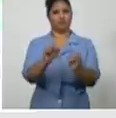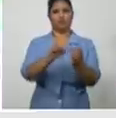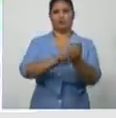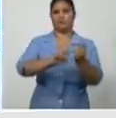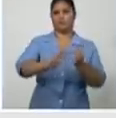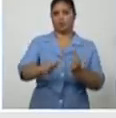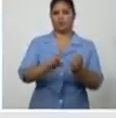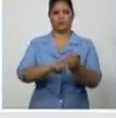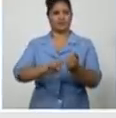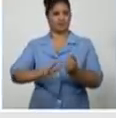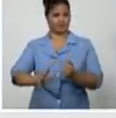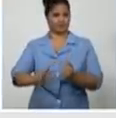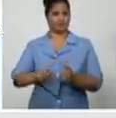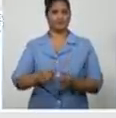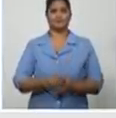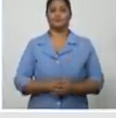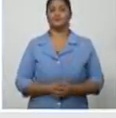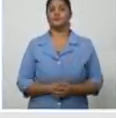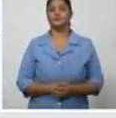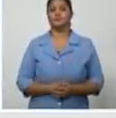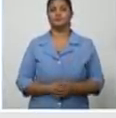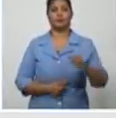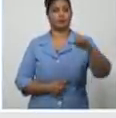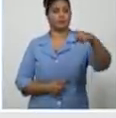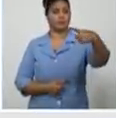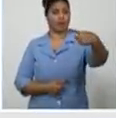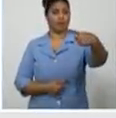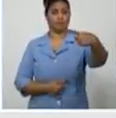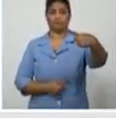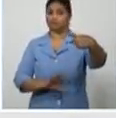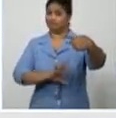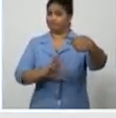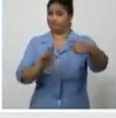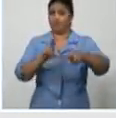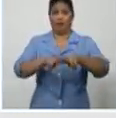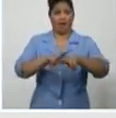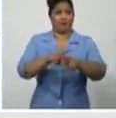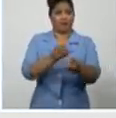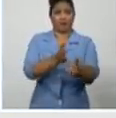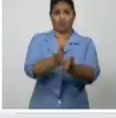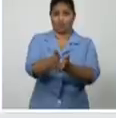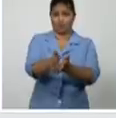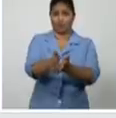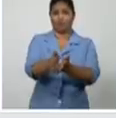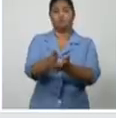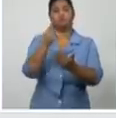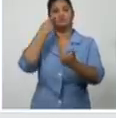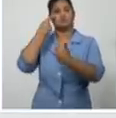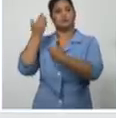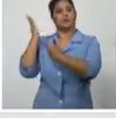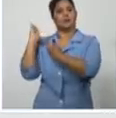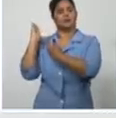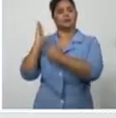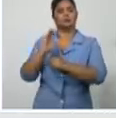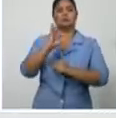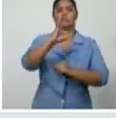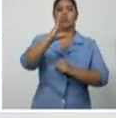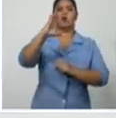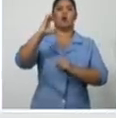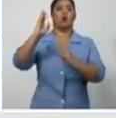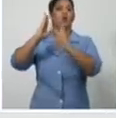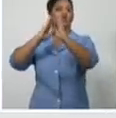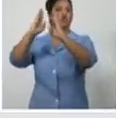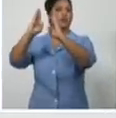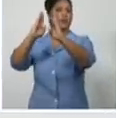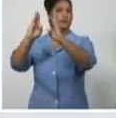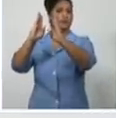nuevamente, La Habana con la cifra más alta. Ahí tienen ustedes el occidente, La Habana con el mayor